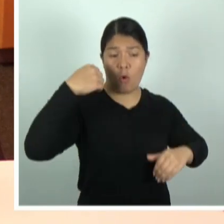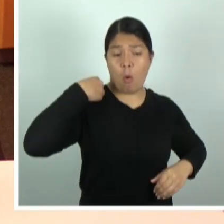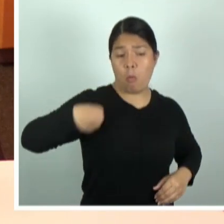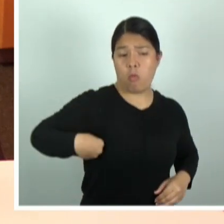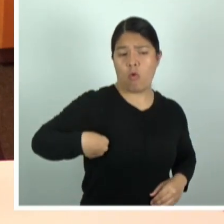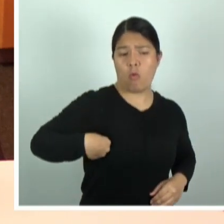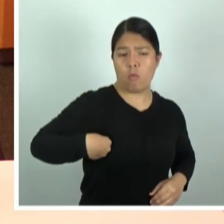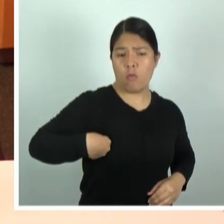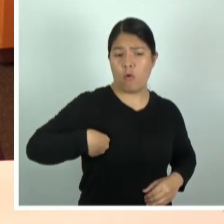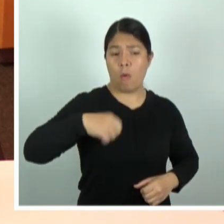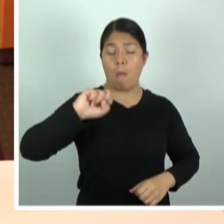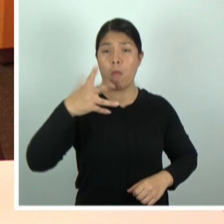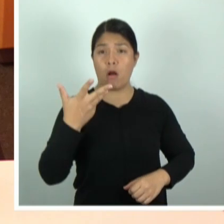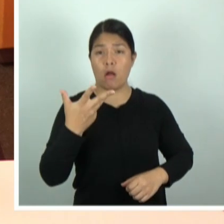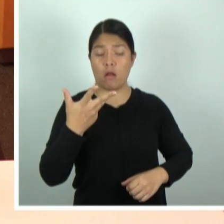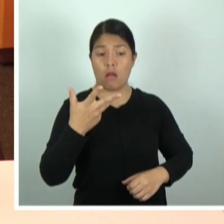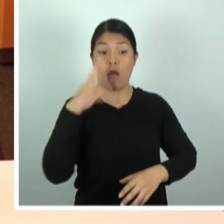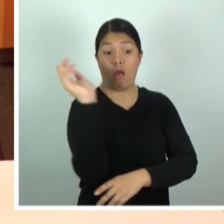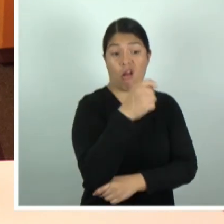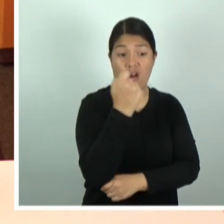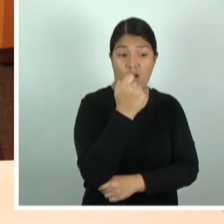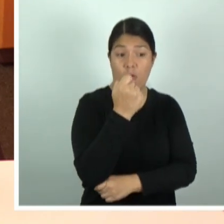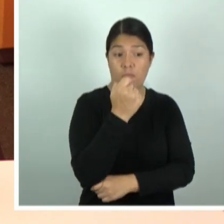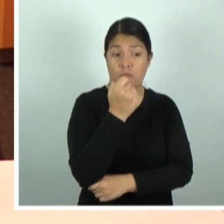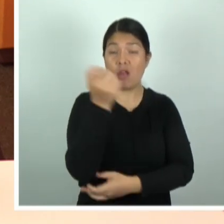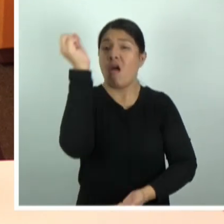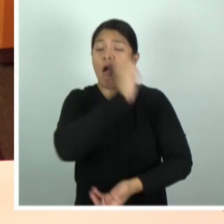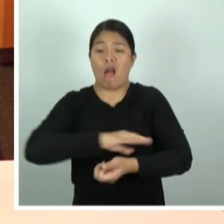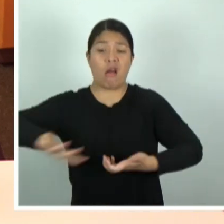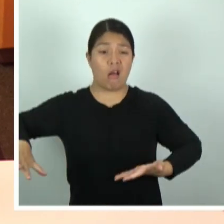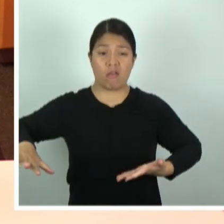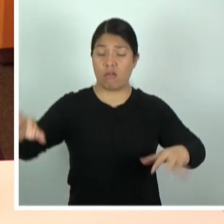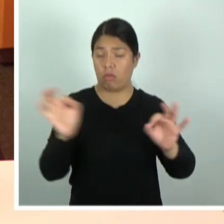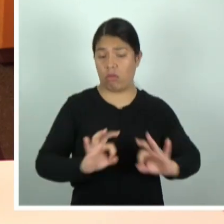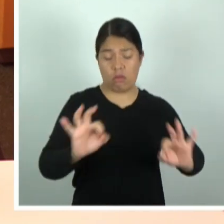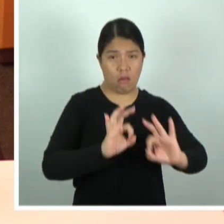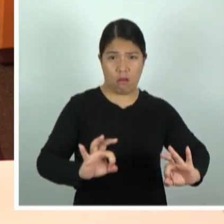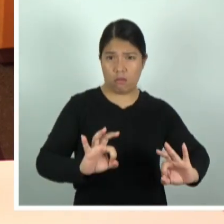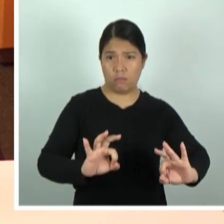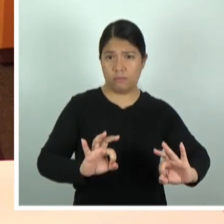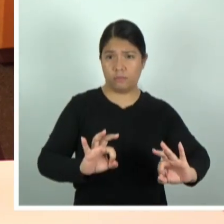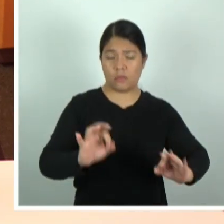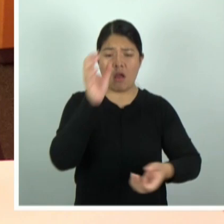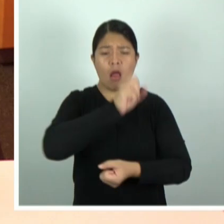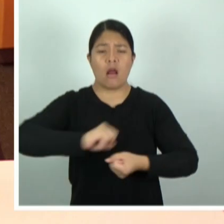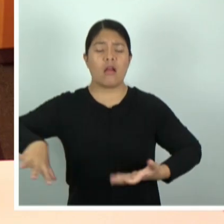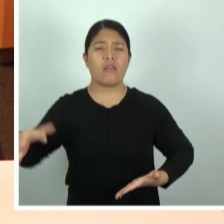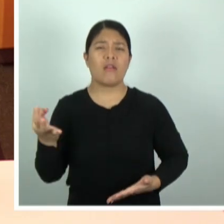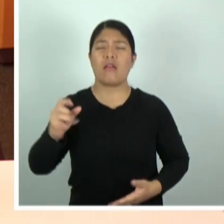gratuito. Gratuito por su relación, la santidad, el momento que había allí con el